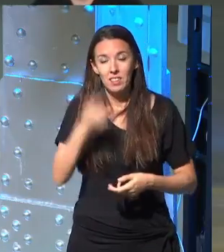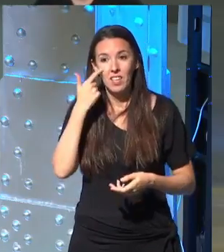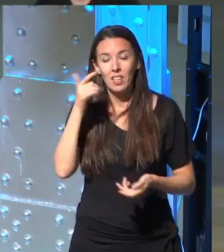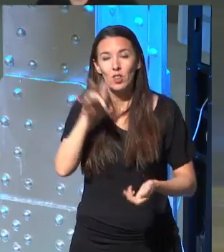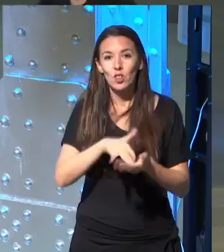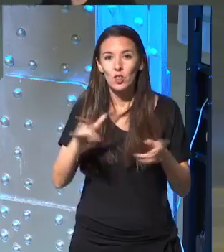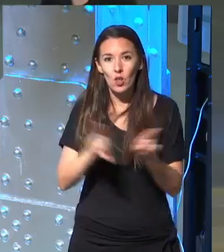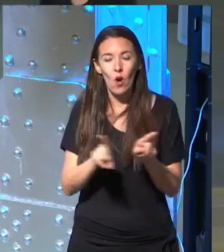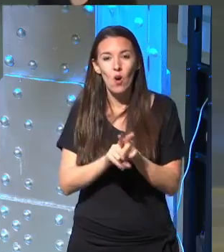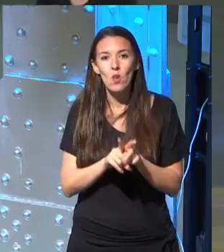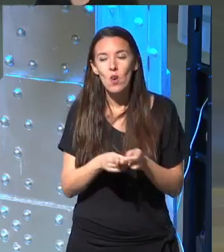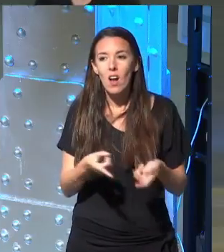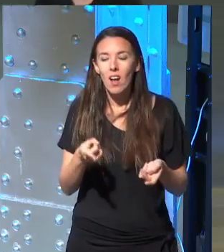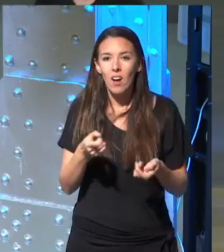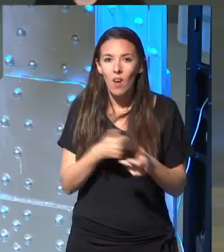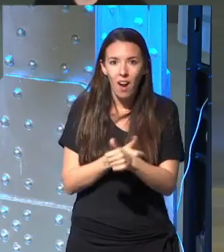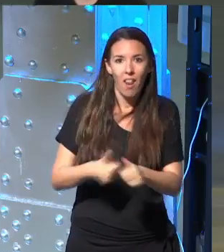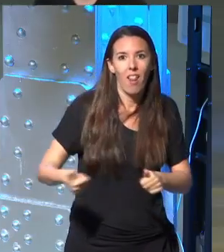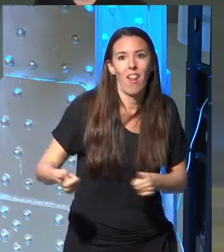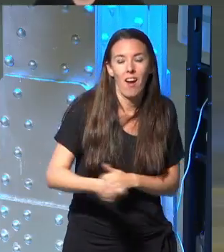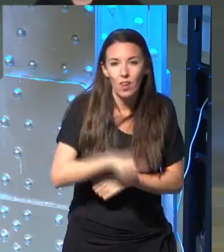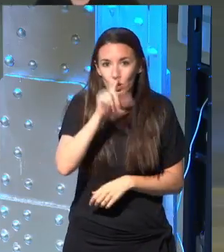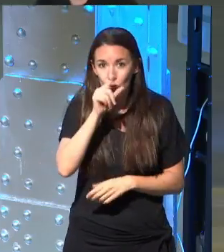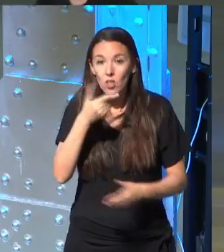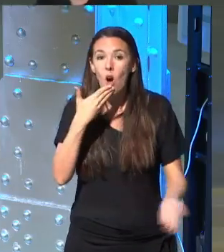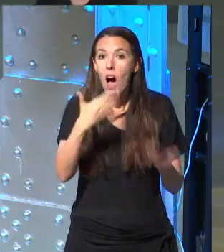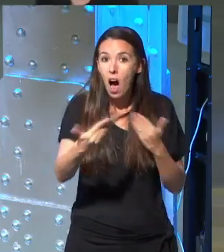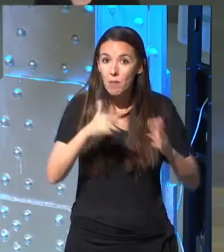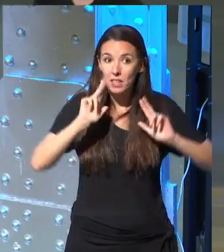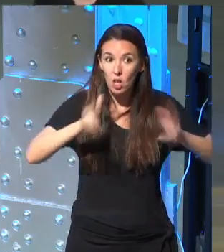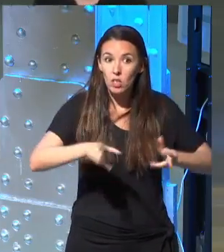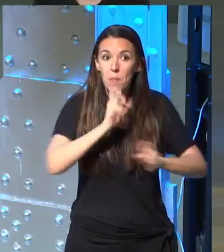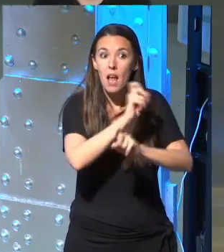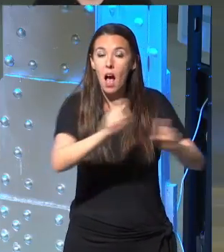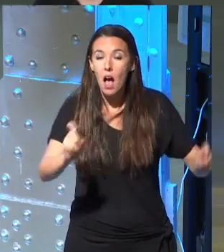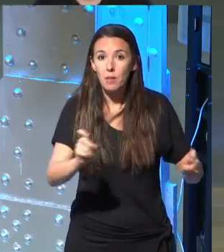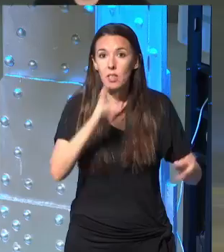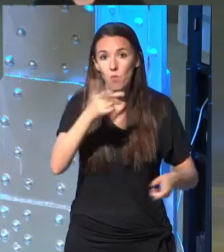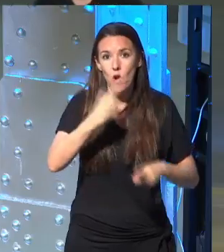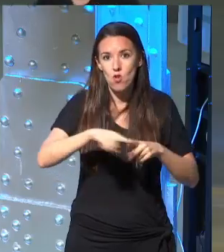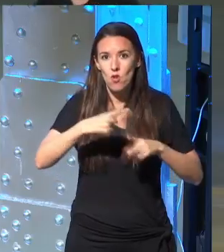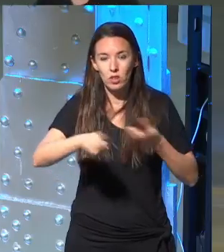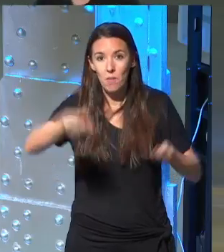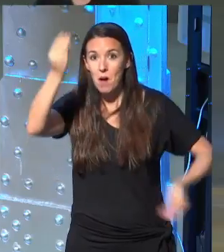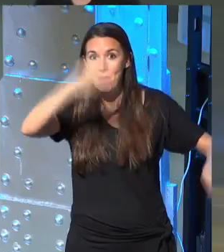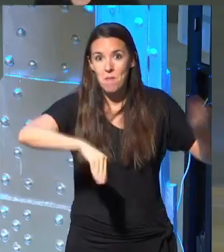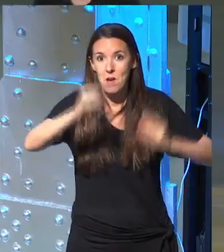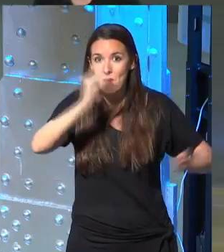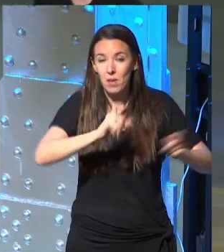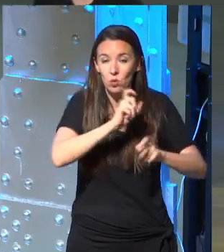que... De eso me estaba adelantando a los tweets. ¿Hablaste con el hotel para prevenirles al ver que la cosa subía como la espuma?